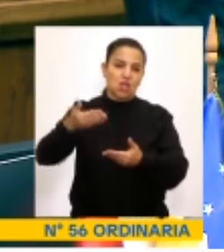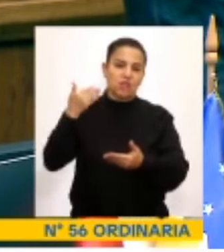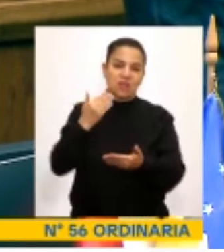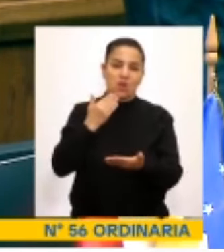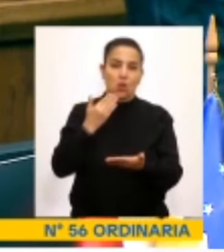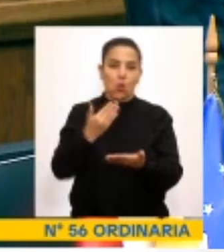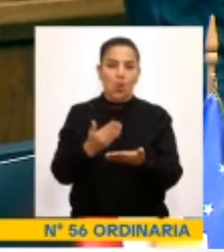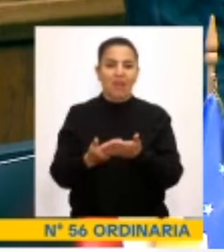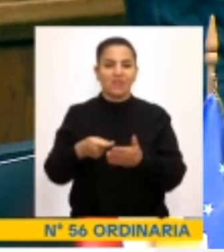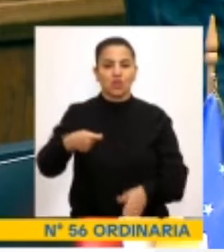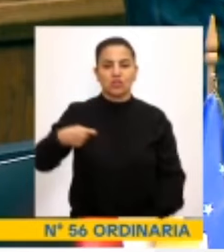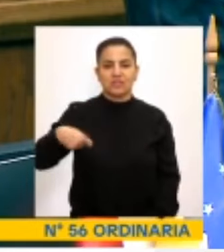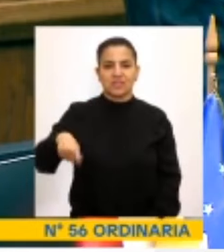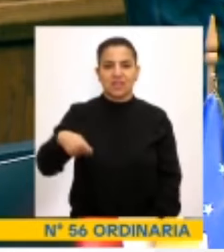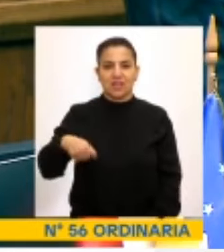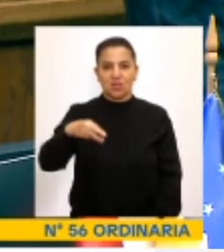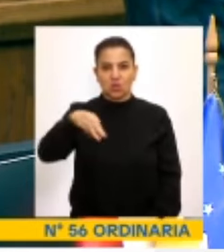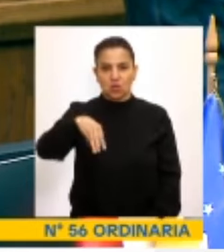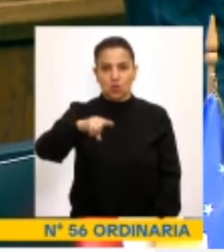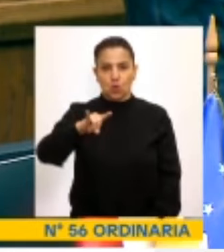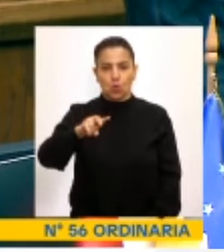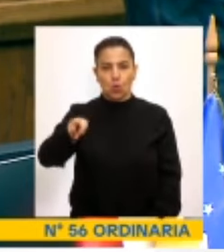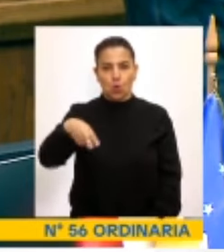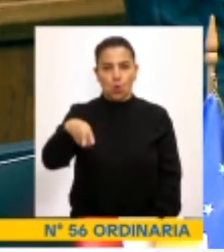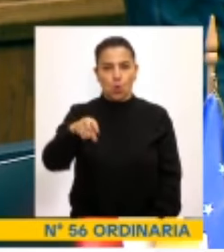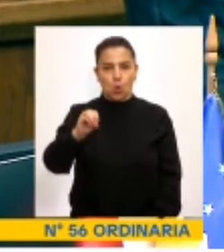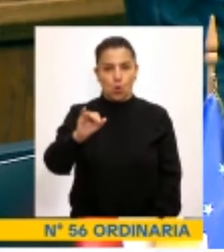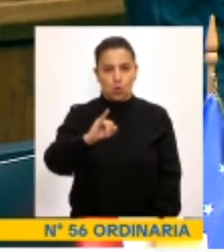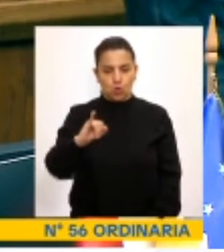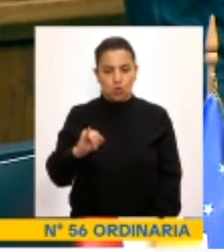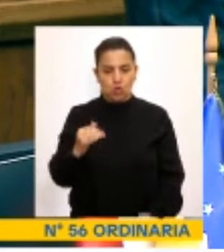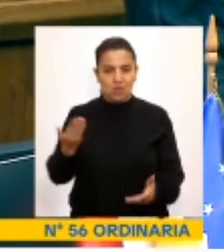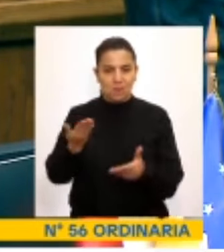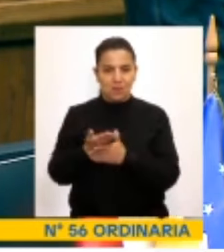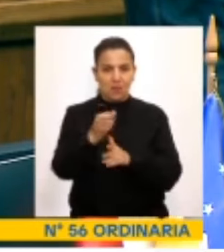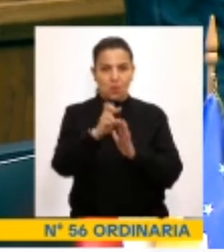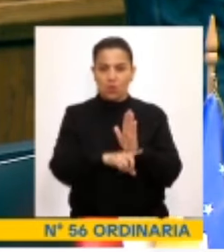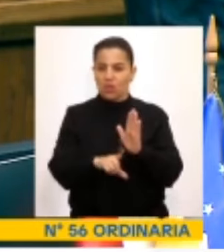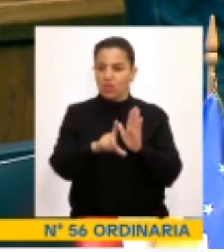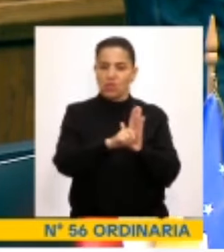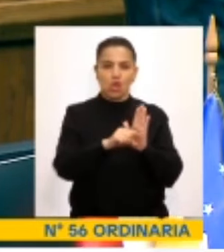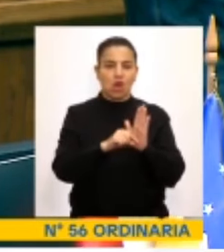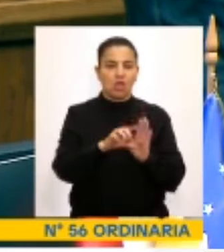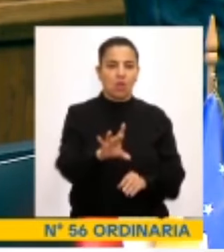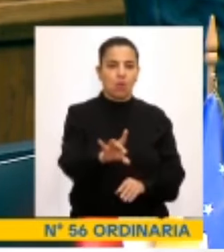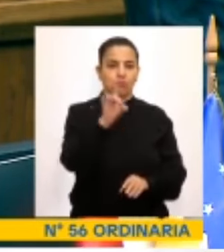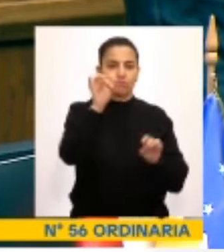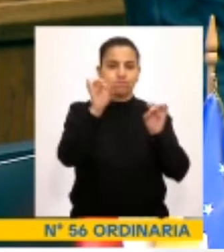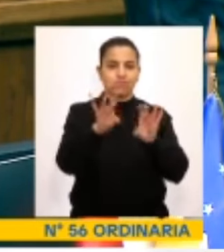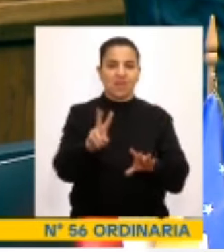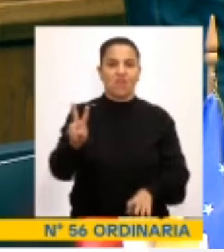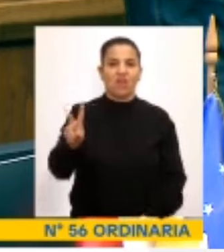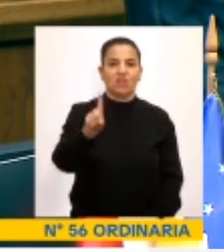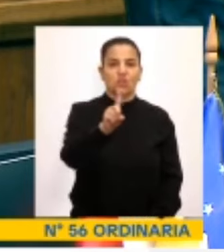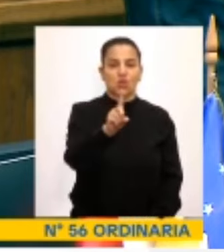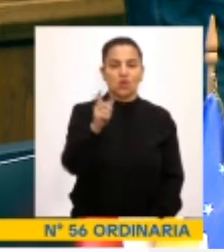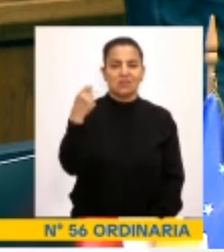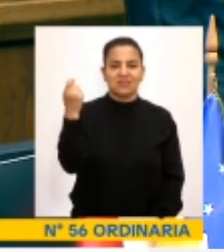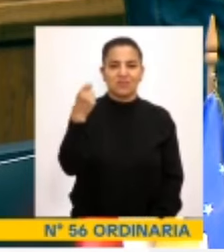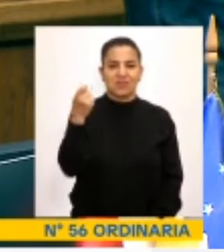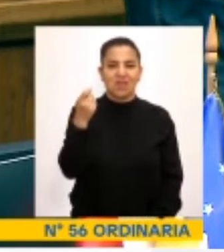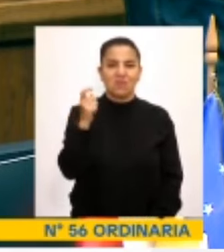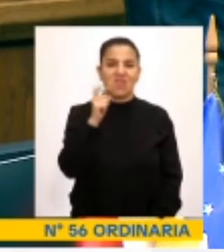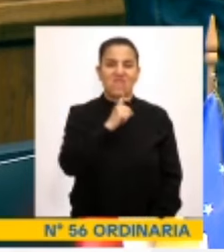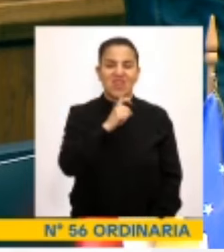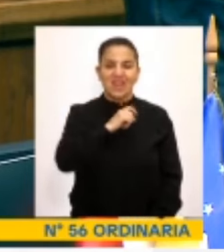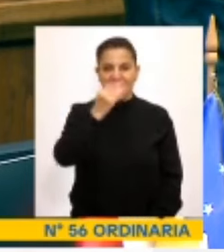el entonces senador Pedro Muñoz presentó esta iniciativa para que se declare el 21 de septiembre como feriado regional,